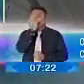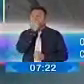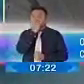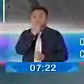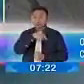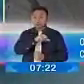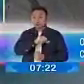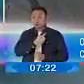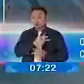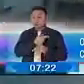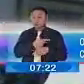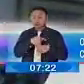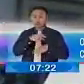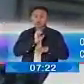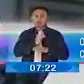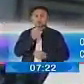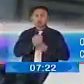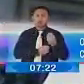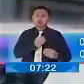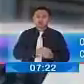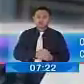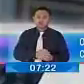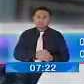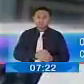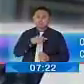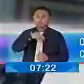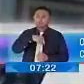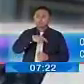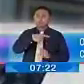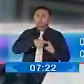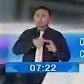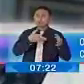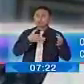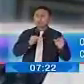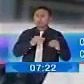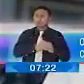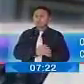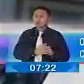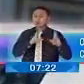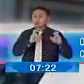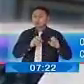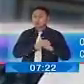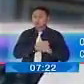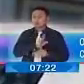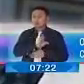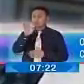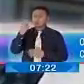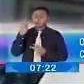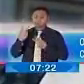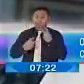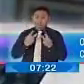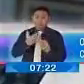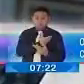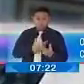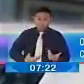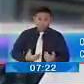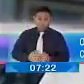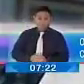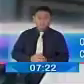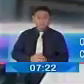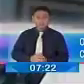productos, el Ecuador, ¿qué hace ahora? Nosotros en el mes de febrero, dentro de la visita presidencial que se